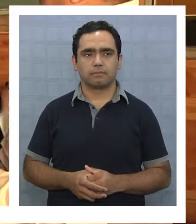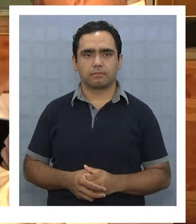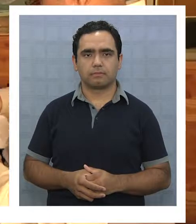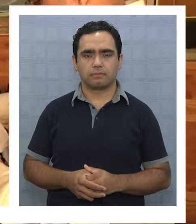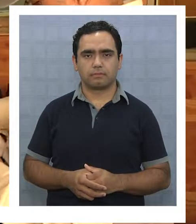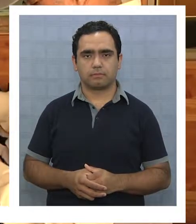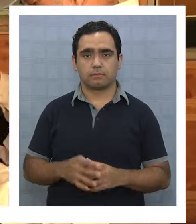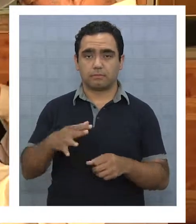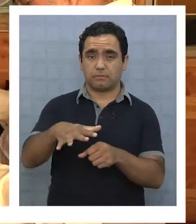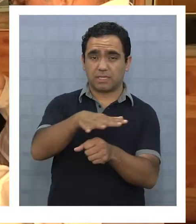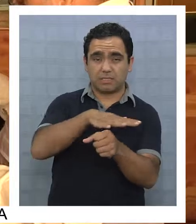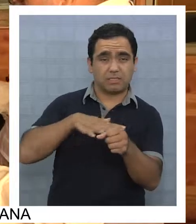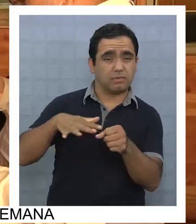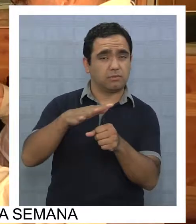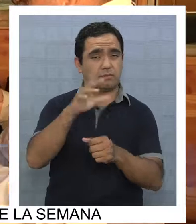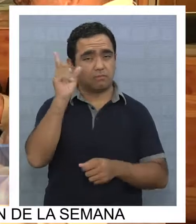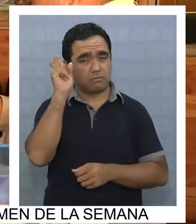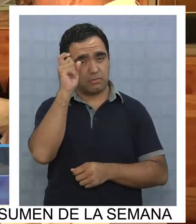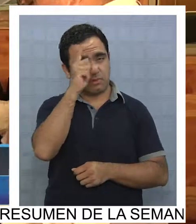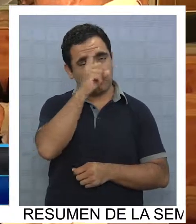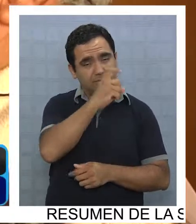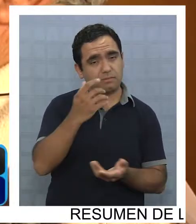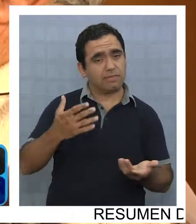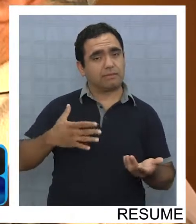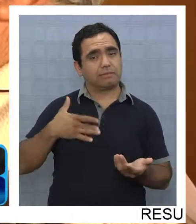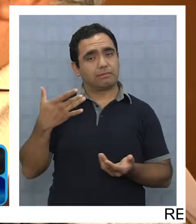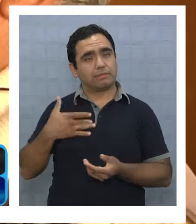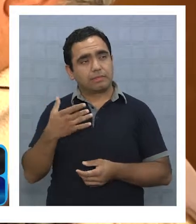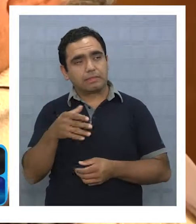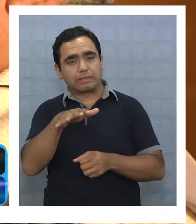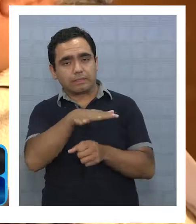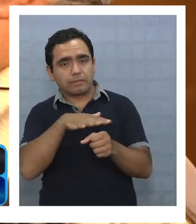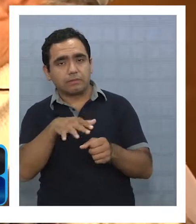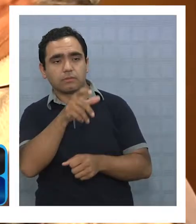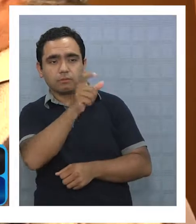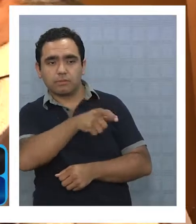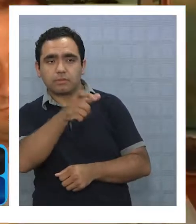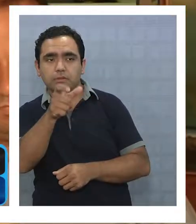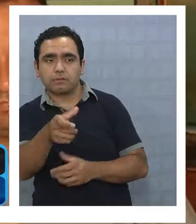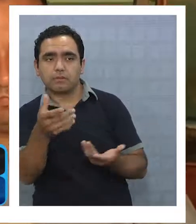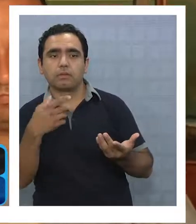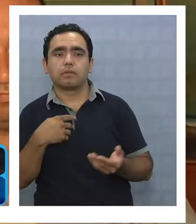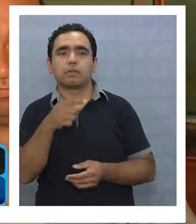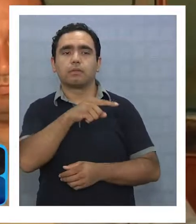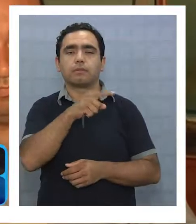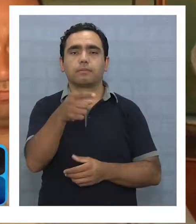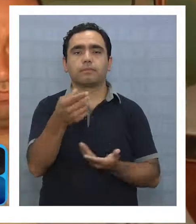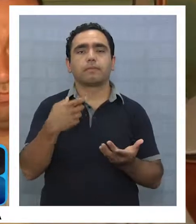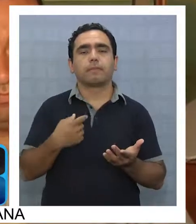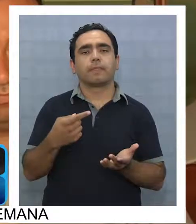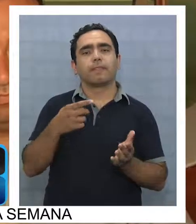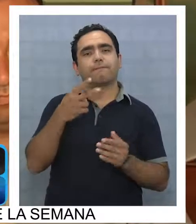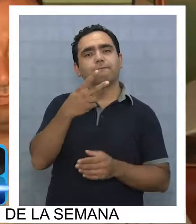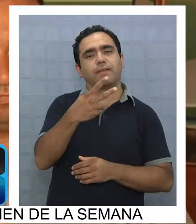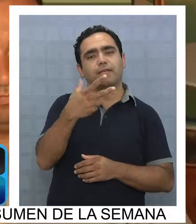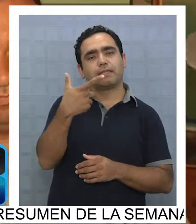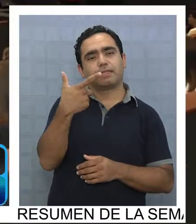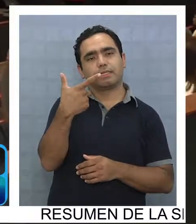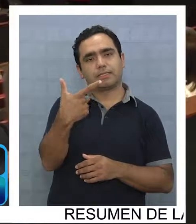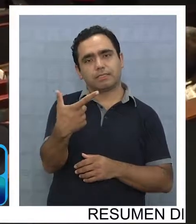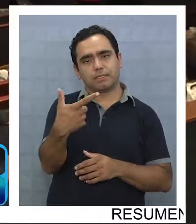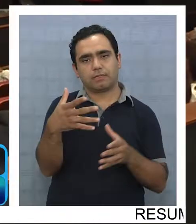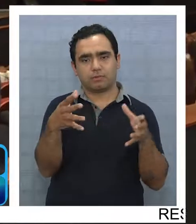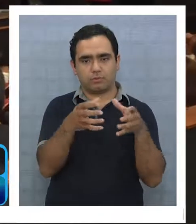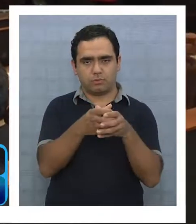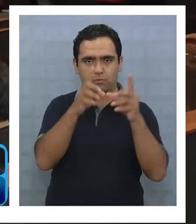Una situación compleja que afecta su situación personal y profesional están enfrentando los 27 integrantes de la